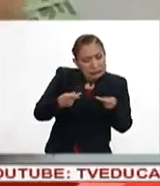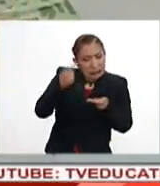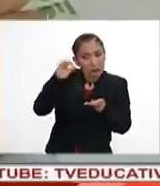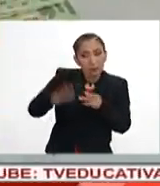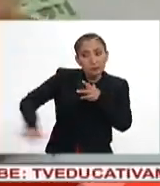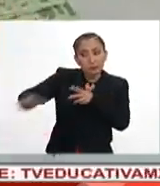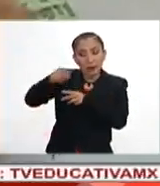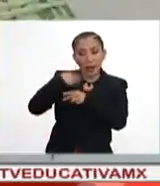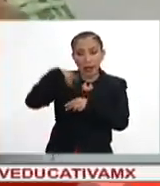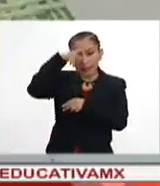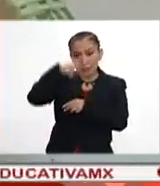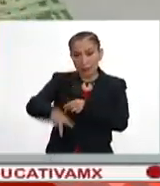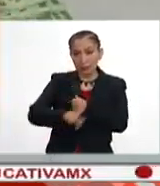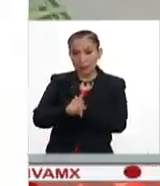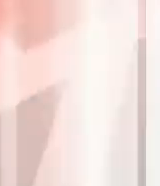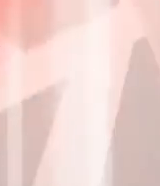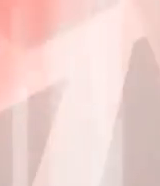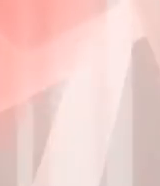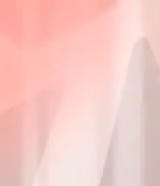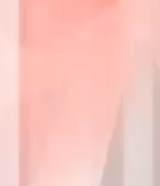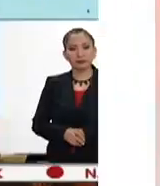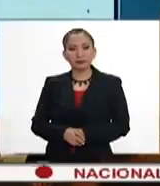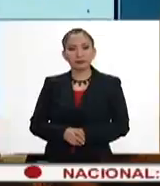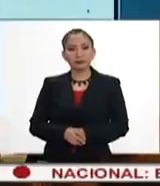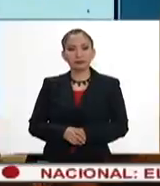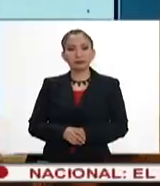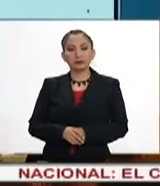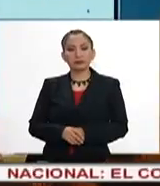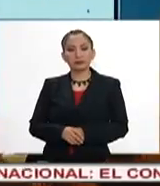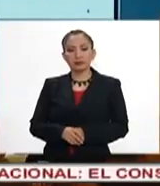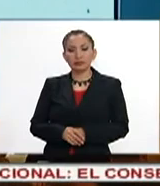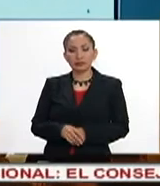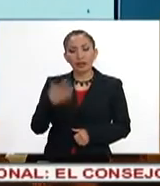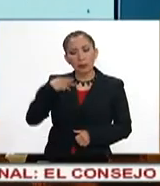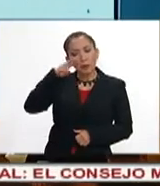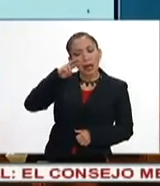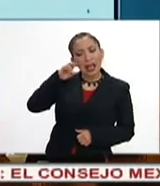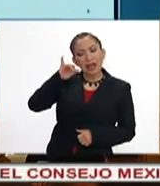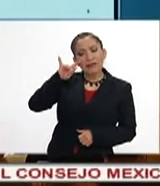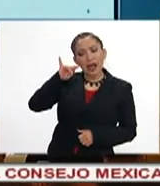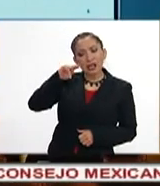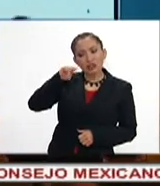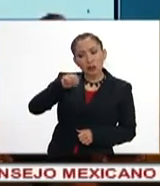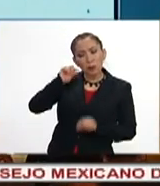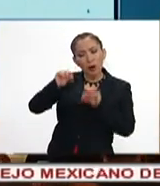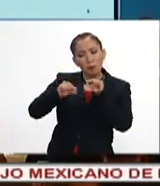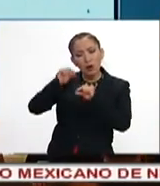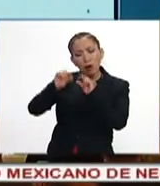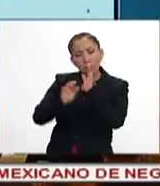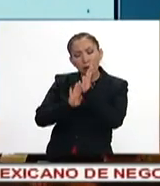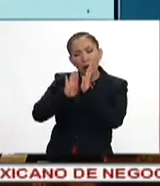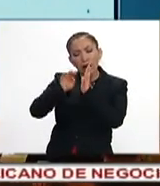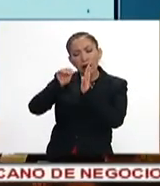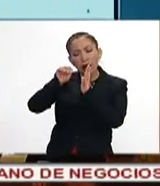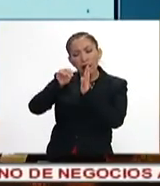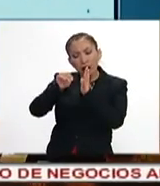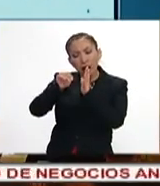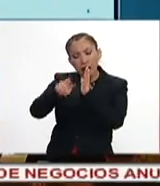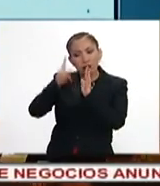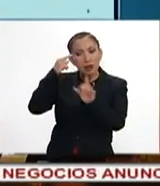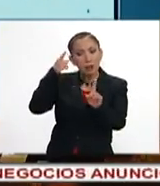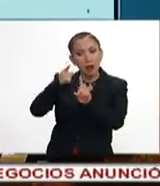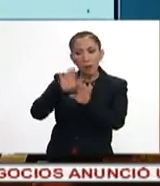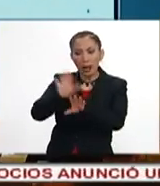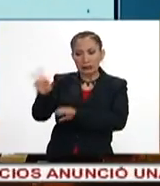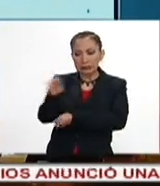que se vive en México. El sistema de objetivos de inflación está progresando, cada vez más a parecerse un objetivo